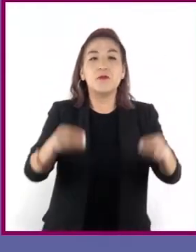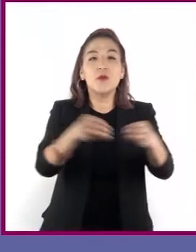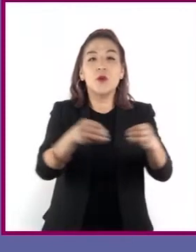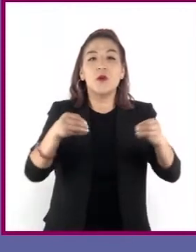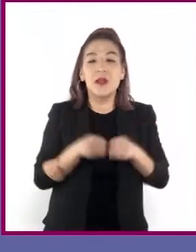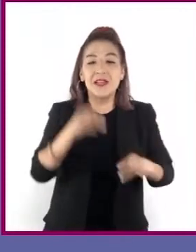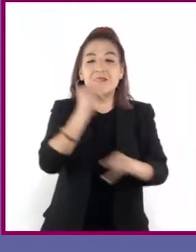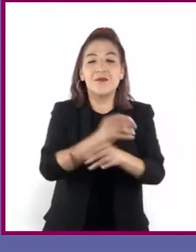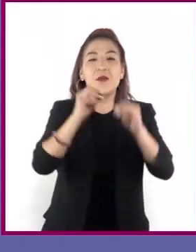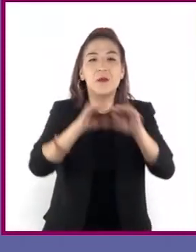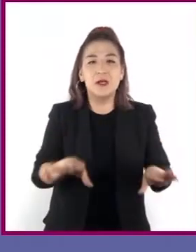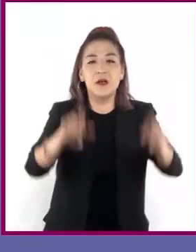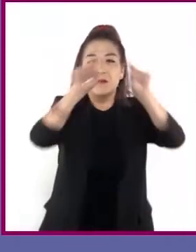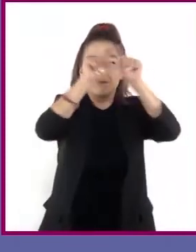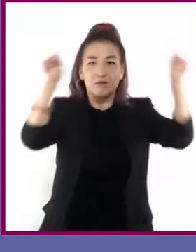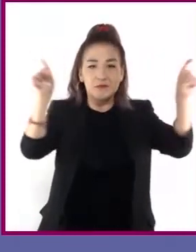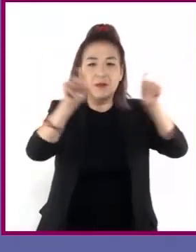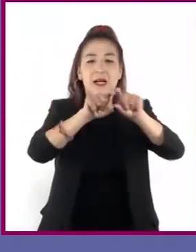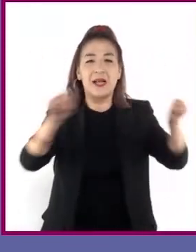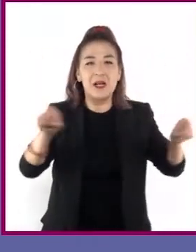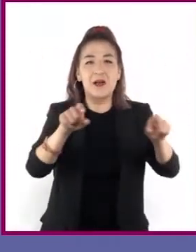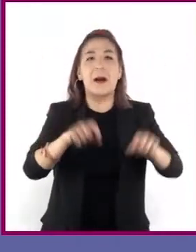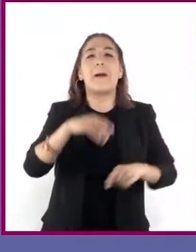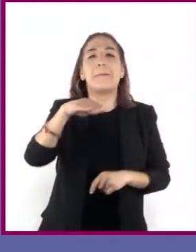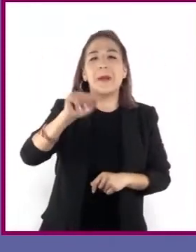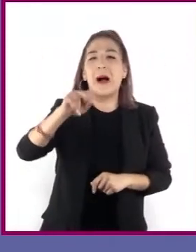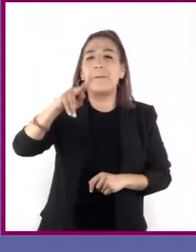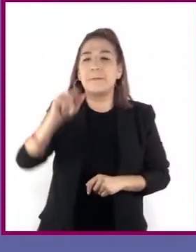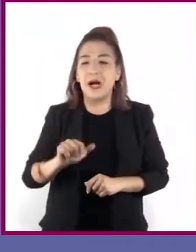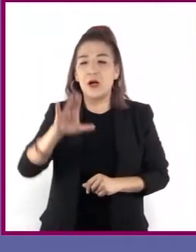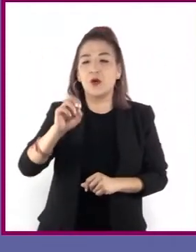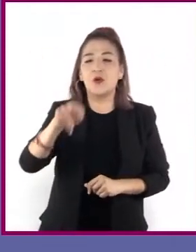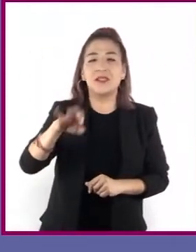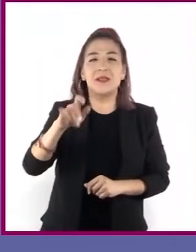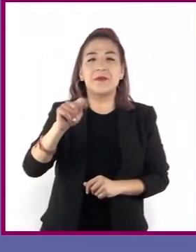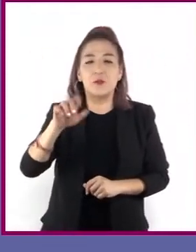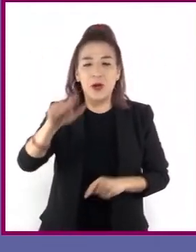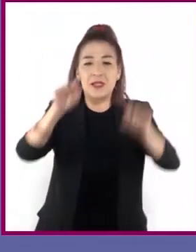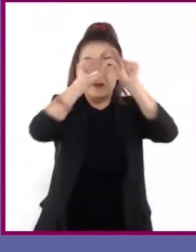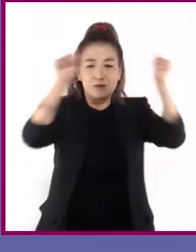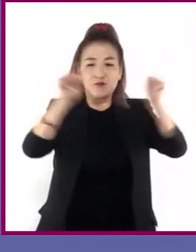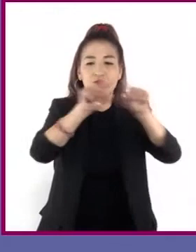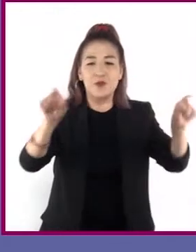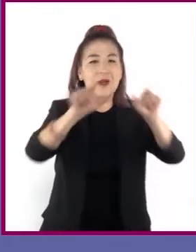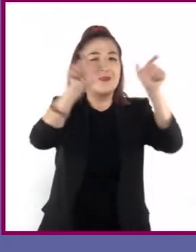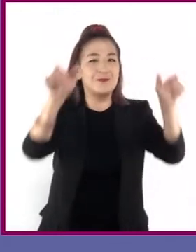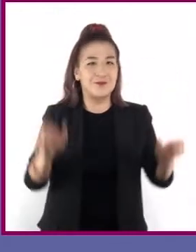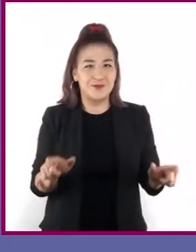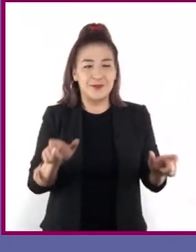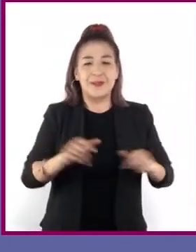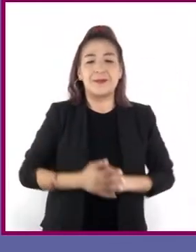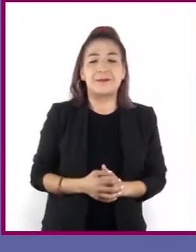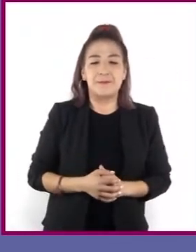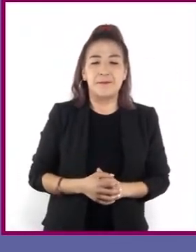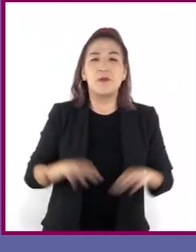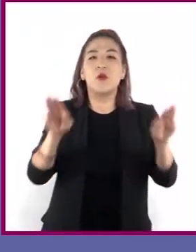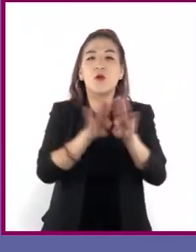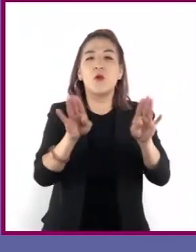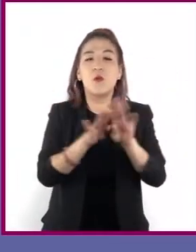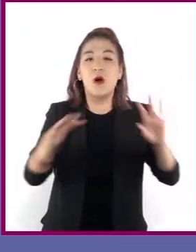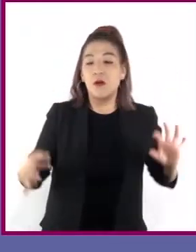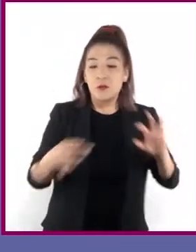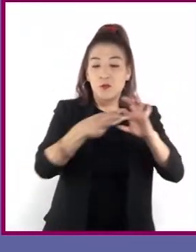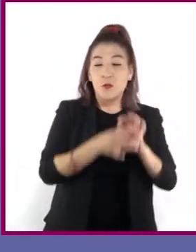Organizadores gráficos como cuadros sinópticos, mapas conceptuales u otros. Para unir las ideas